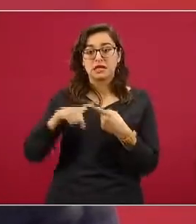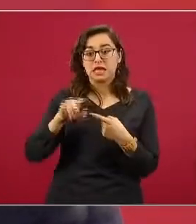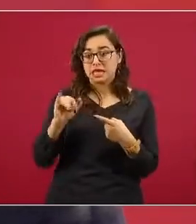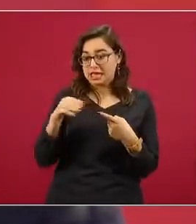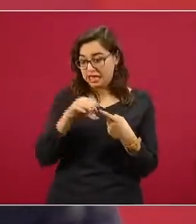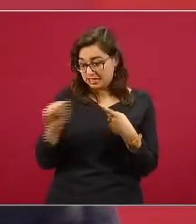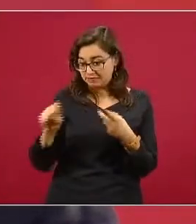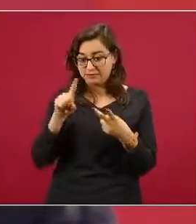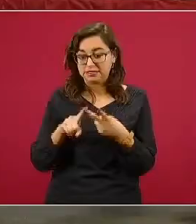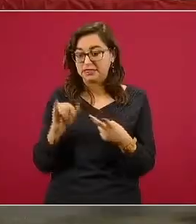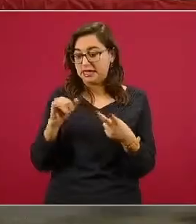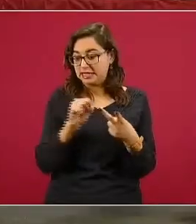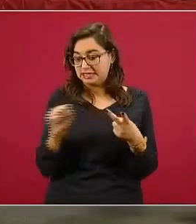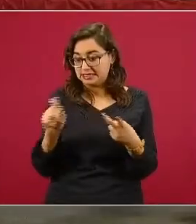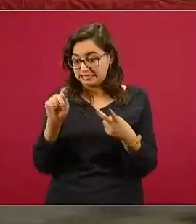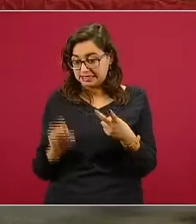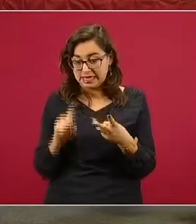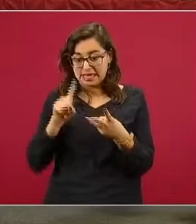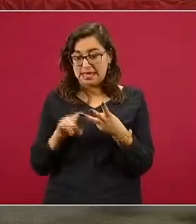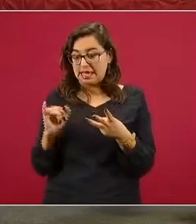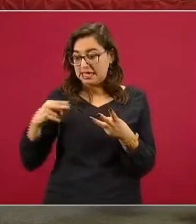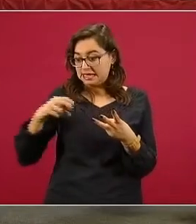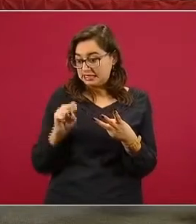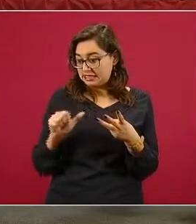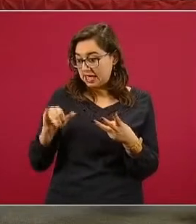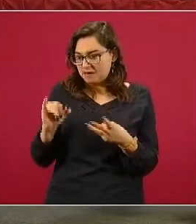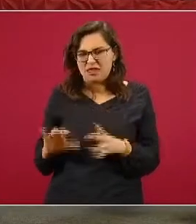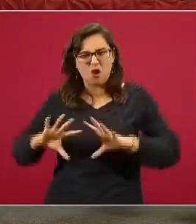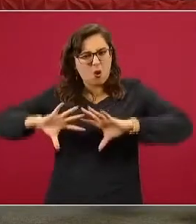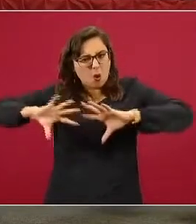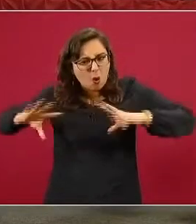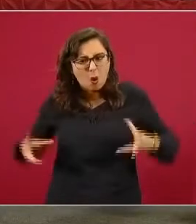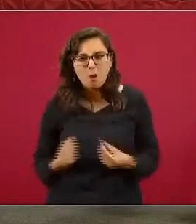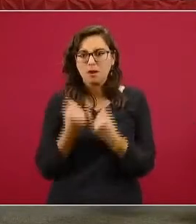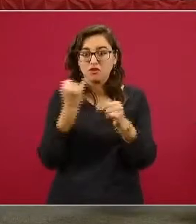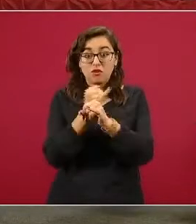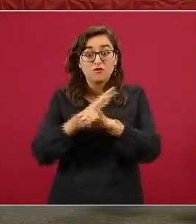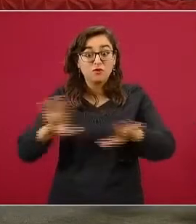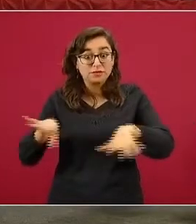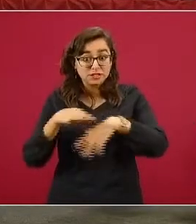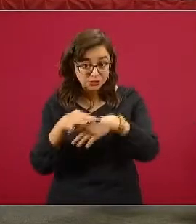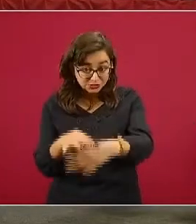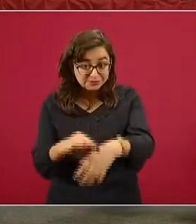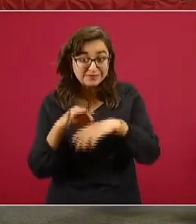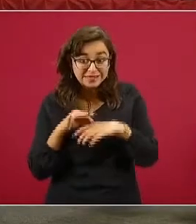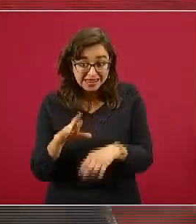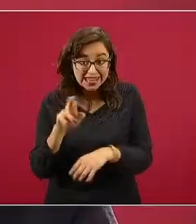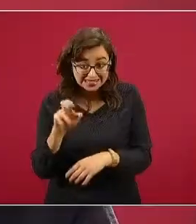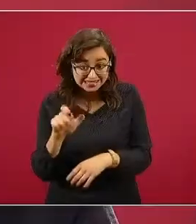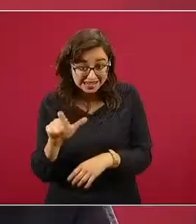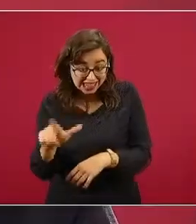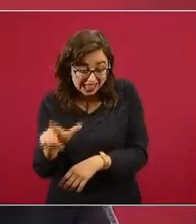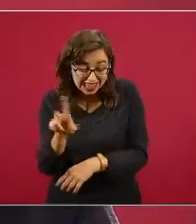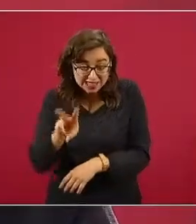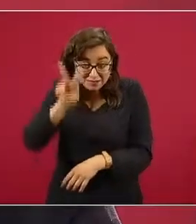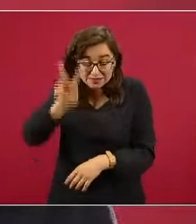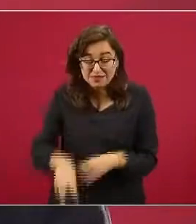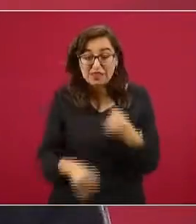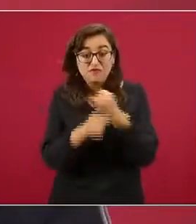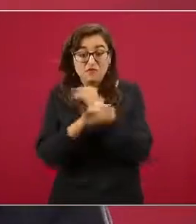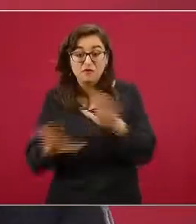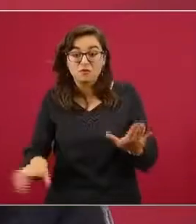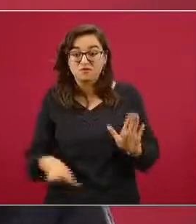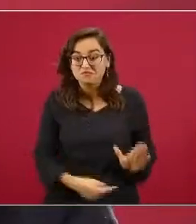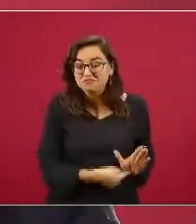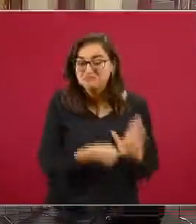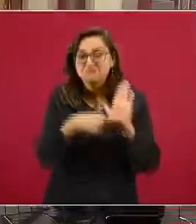IMSS, el ISSSTE y el INSABI, y llegan con toda esta información, la información real, como usted le llama, la información verdadera, y que esta no